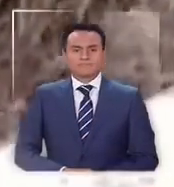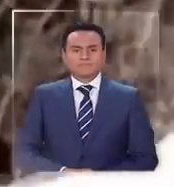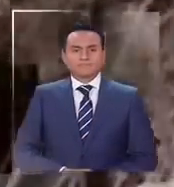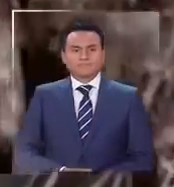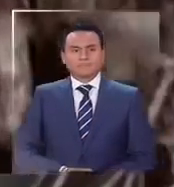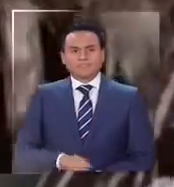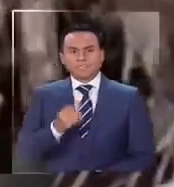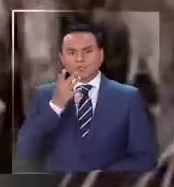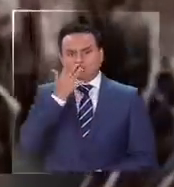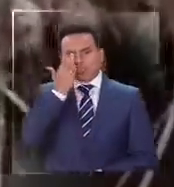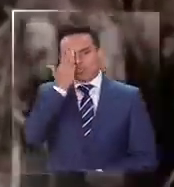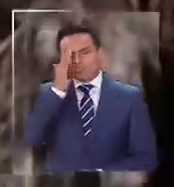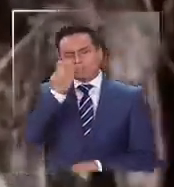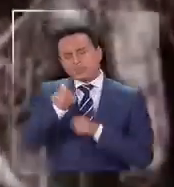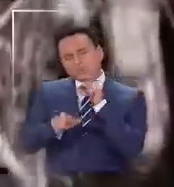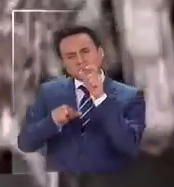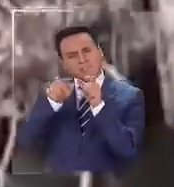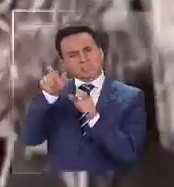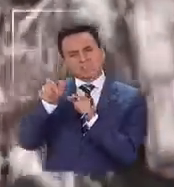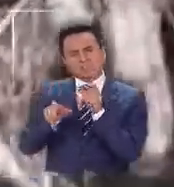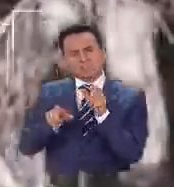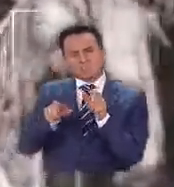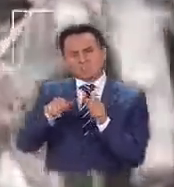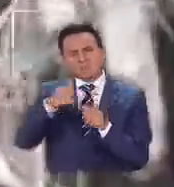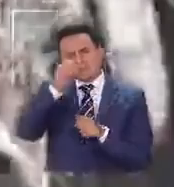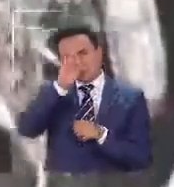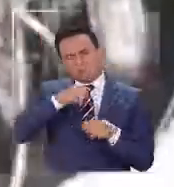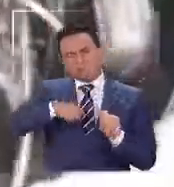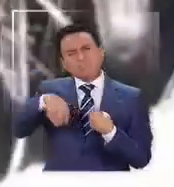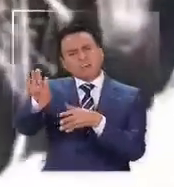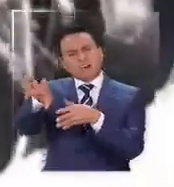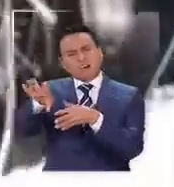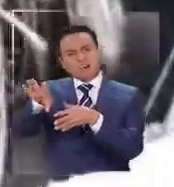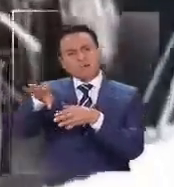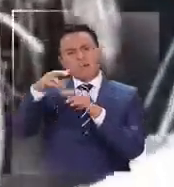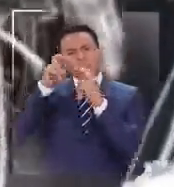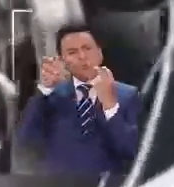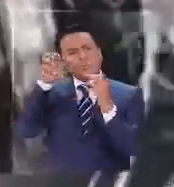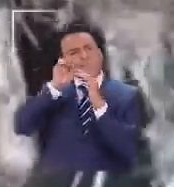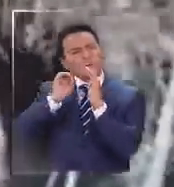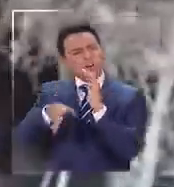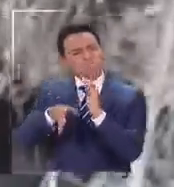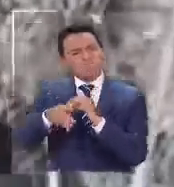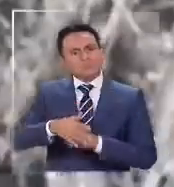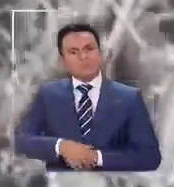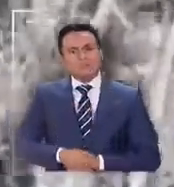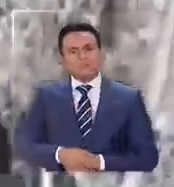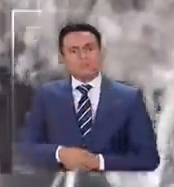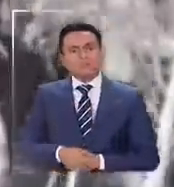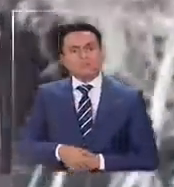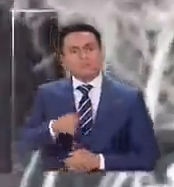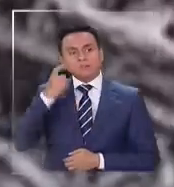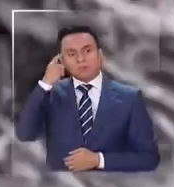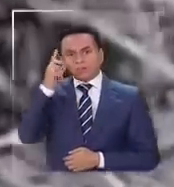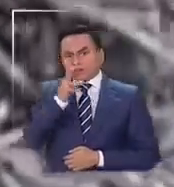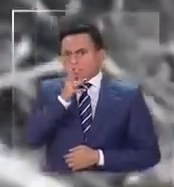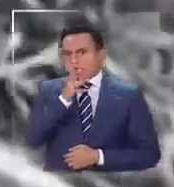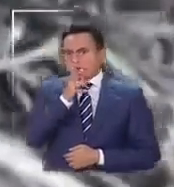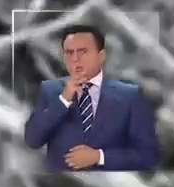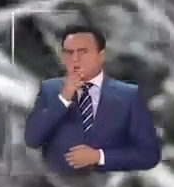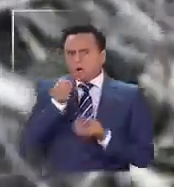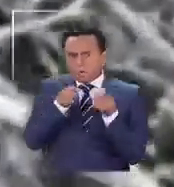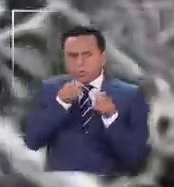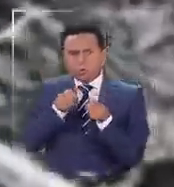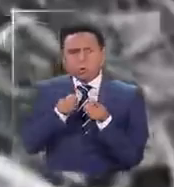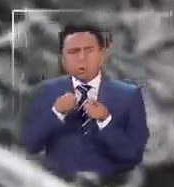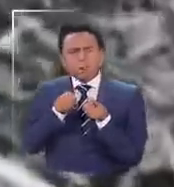Miren la crueldad de la gente que viene a tirar los perros bajo un puente. Nadie lo creía, pero como pudo,